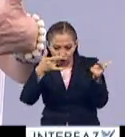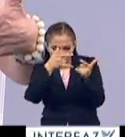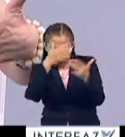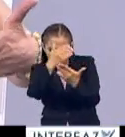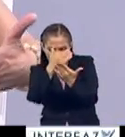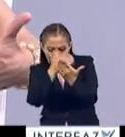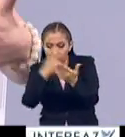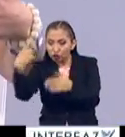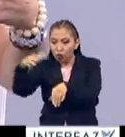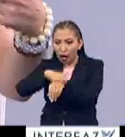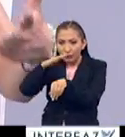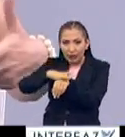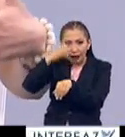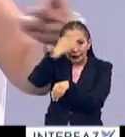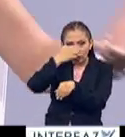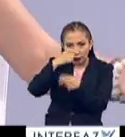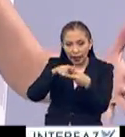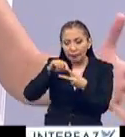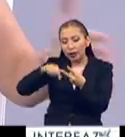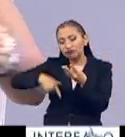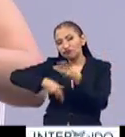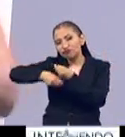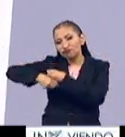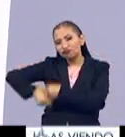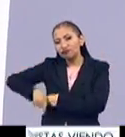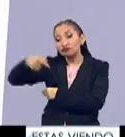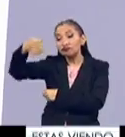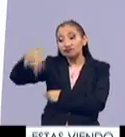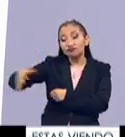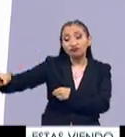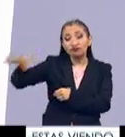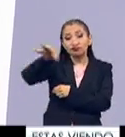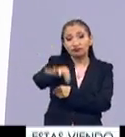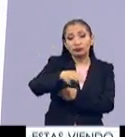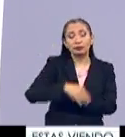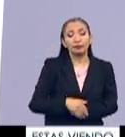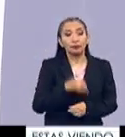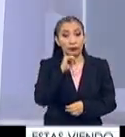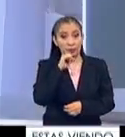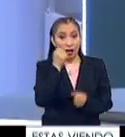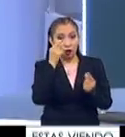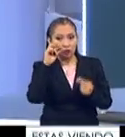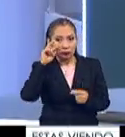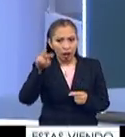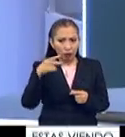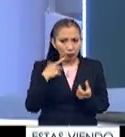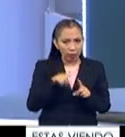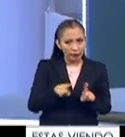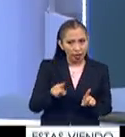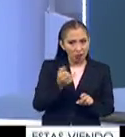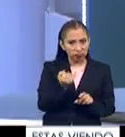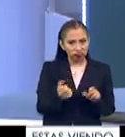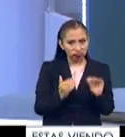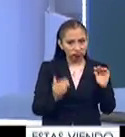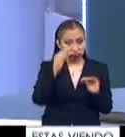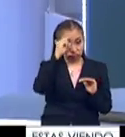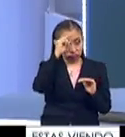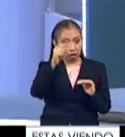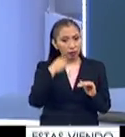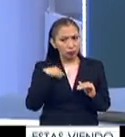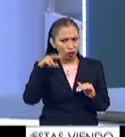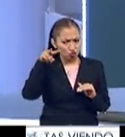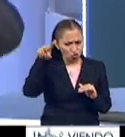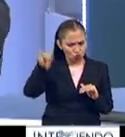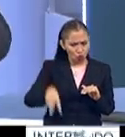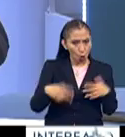su calificación en el examen, de otras cuestiones, son aceptados. Y también hay talentos que se empiezan a distinguir, ¿no? Jóvenes que dicen, mira, él